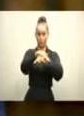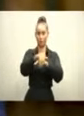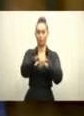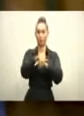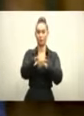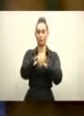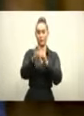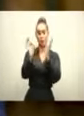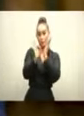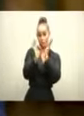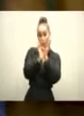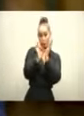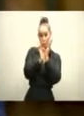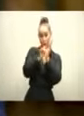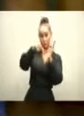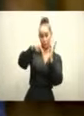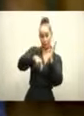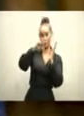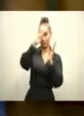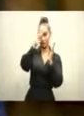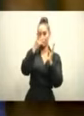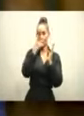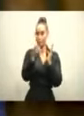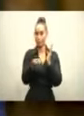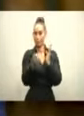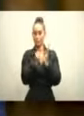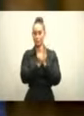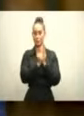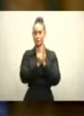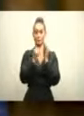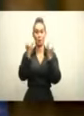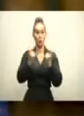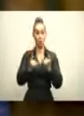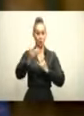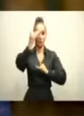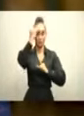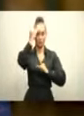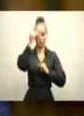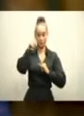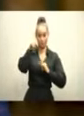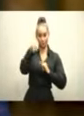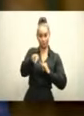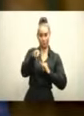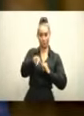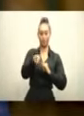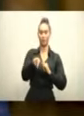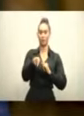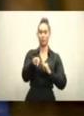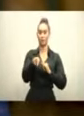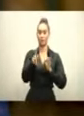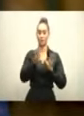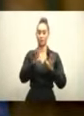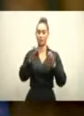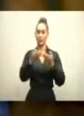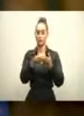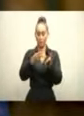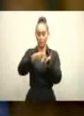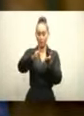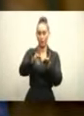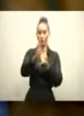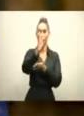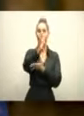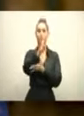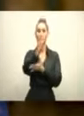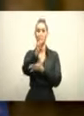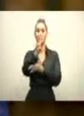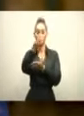sabemos que desde ese Departamento se realizaron 62 pagos por 39 millones de dólares en sobornos